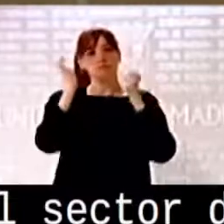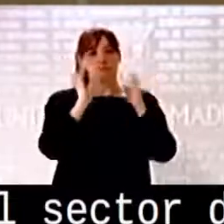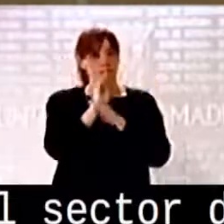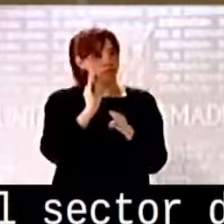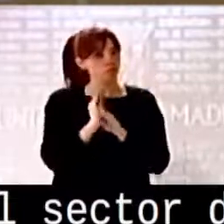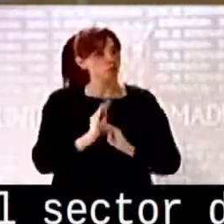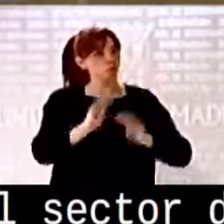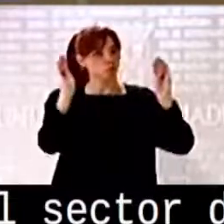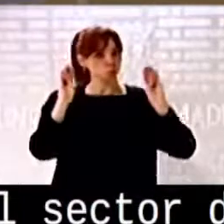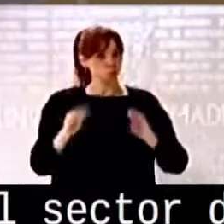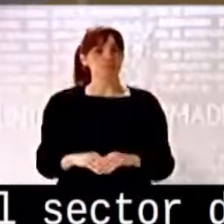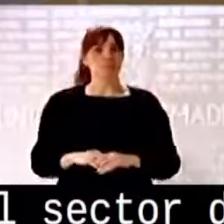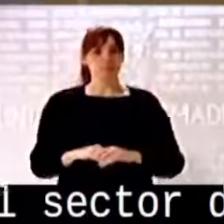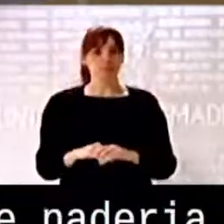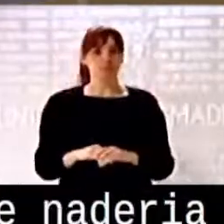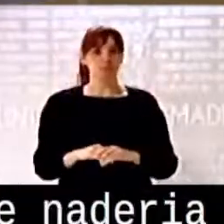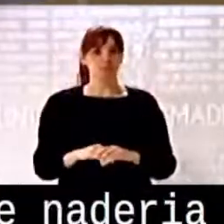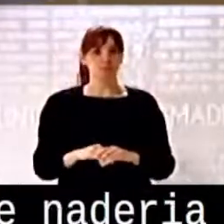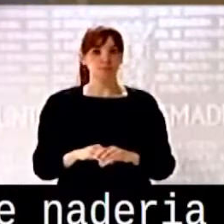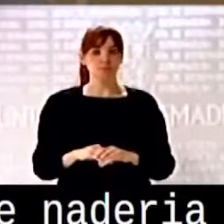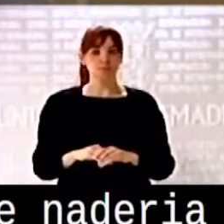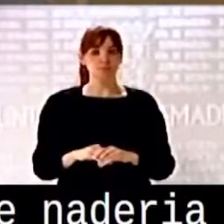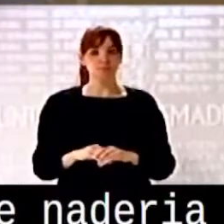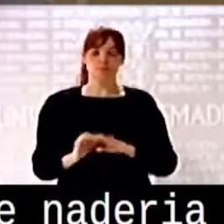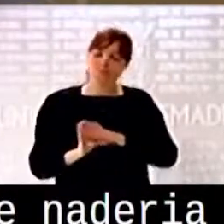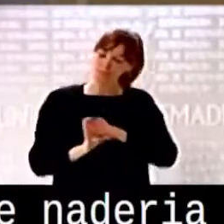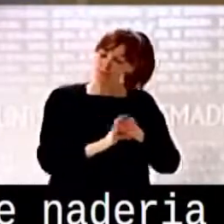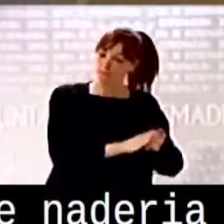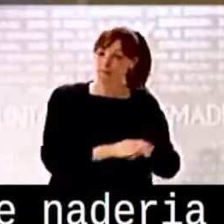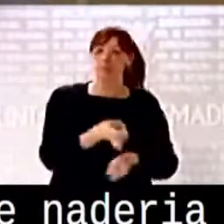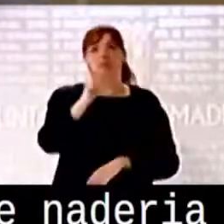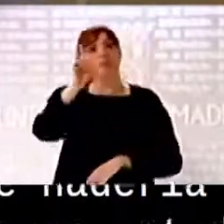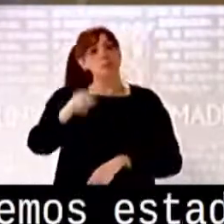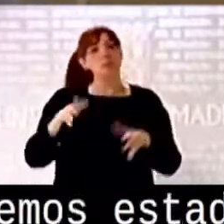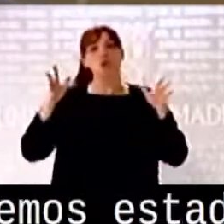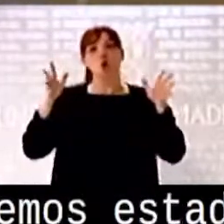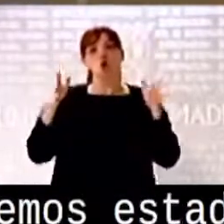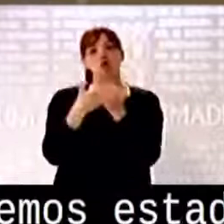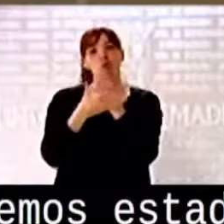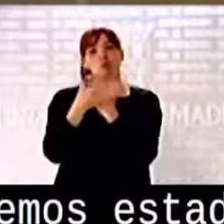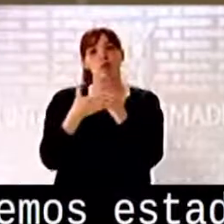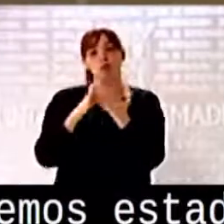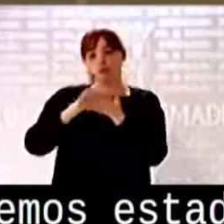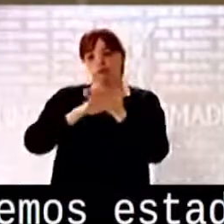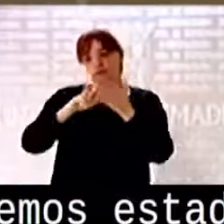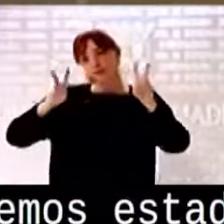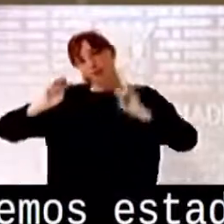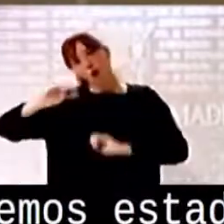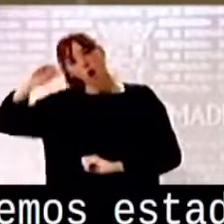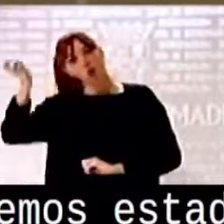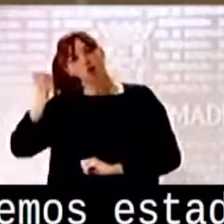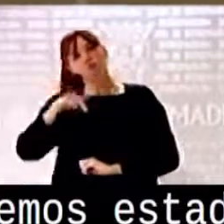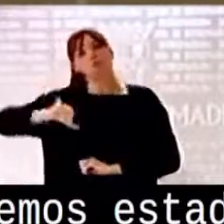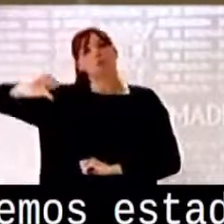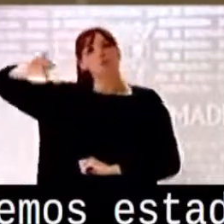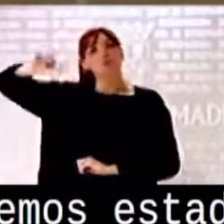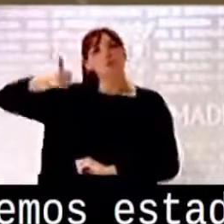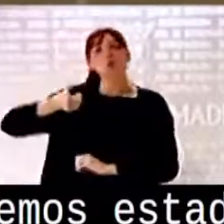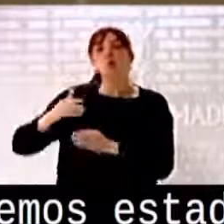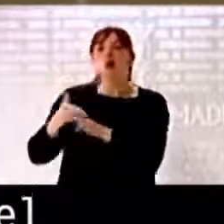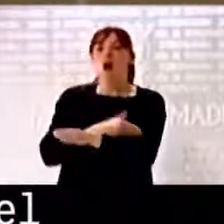ganadería. En este Consejo de Gobierno también hemos estado valorando y viendo la aprobación